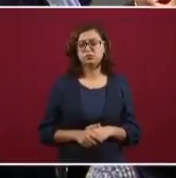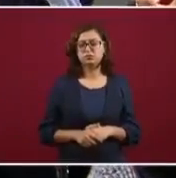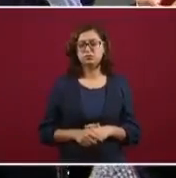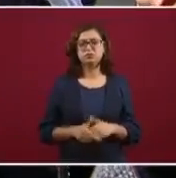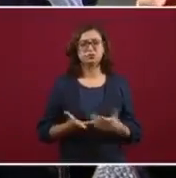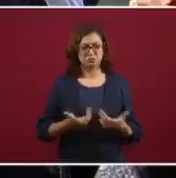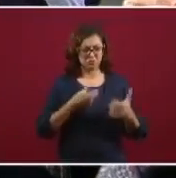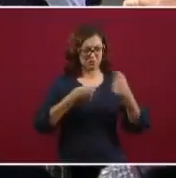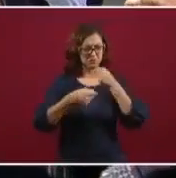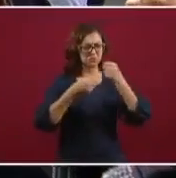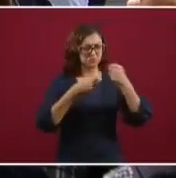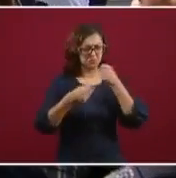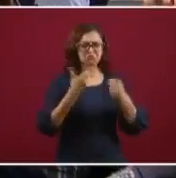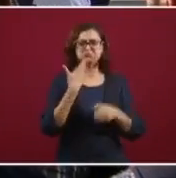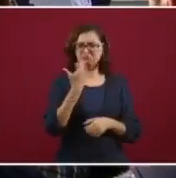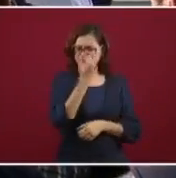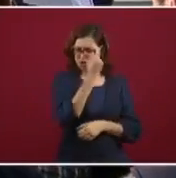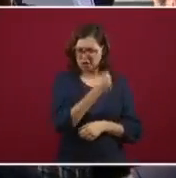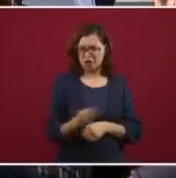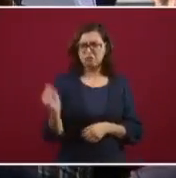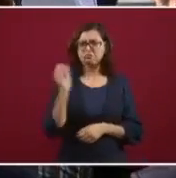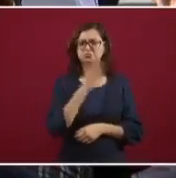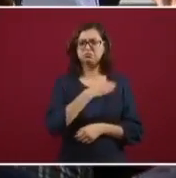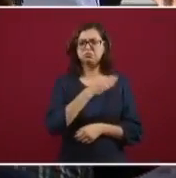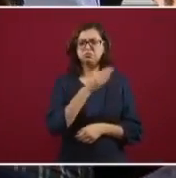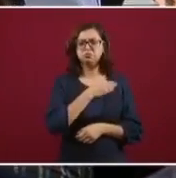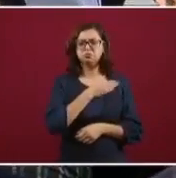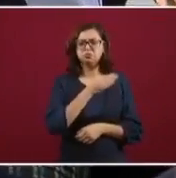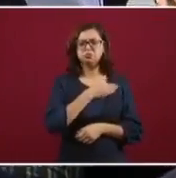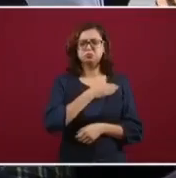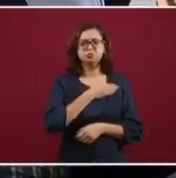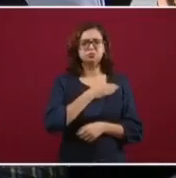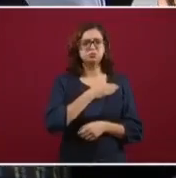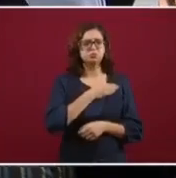buenos periodistas como ustedes, y de repente